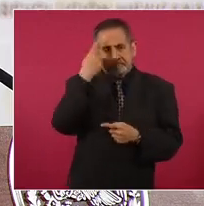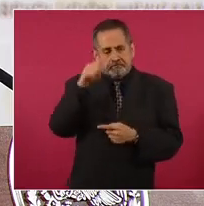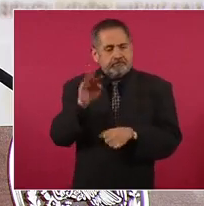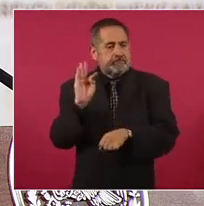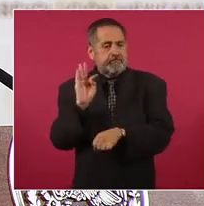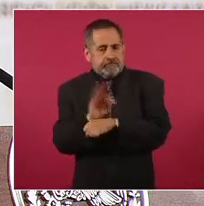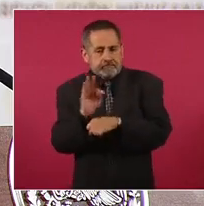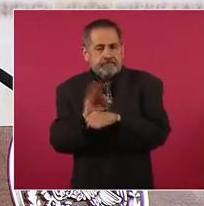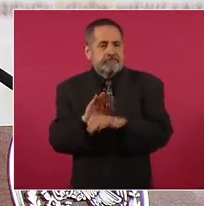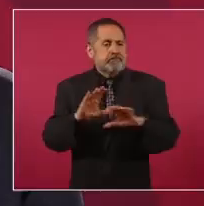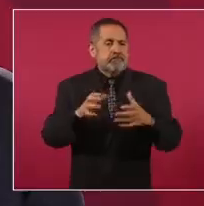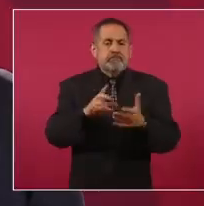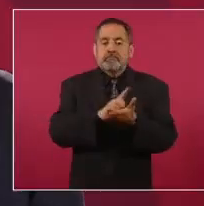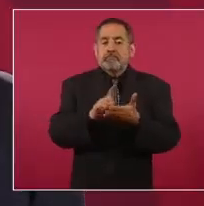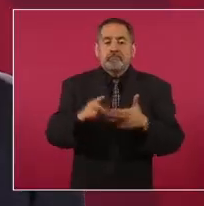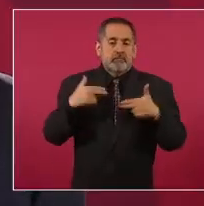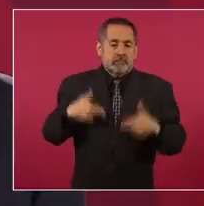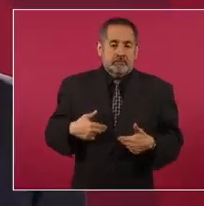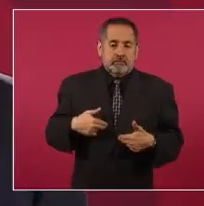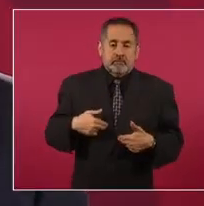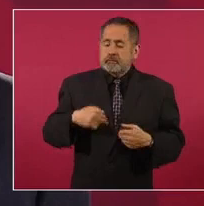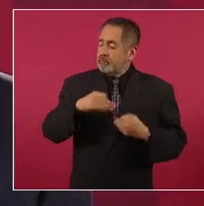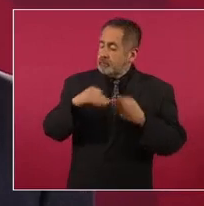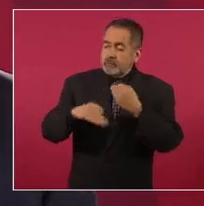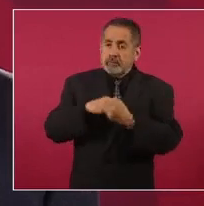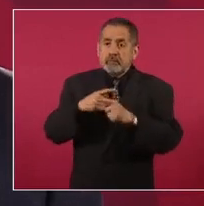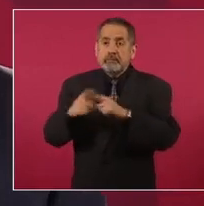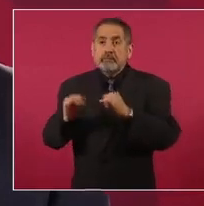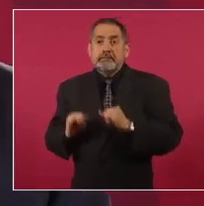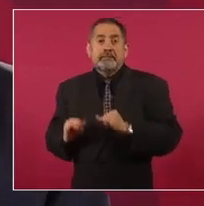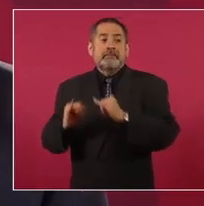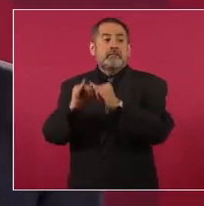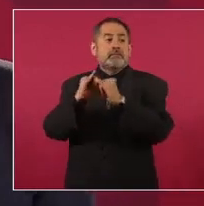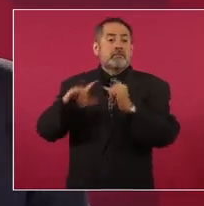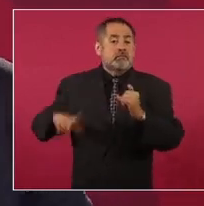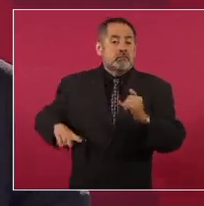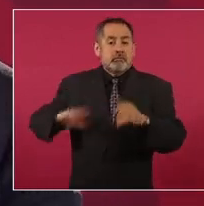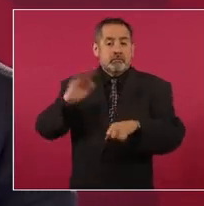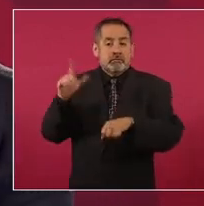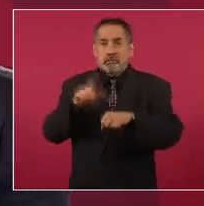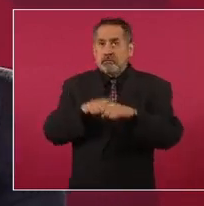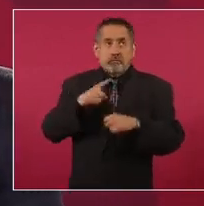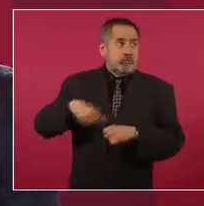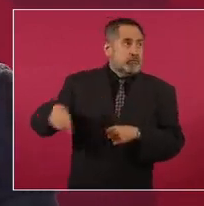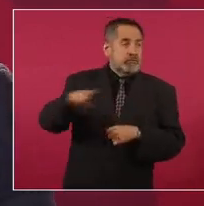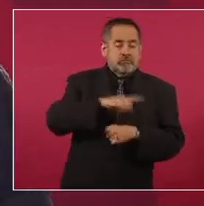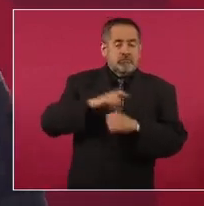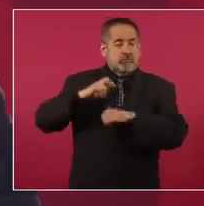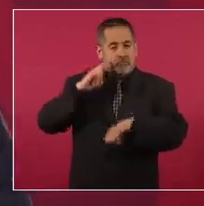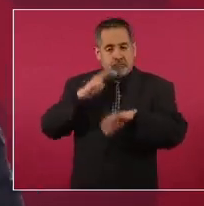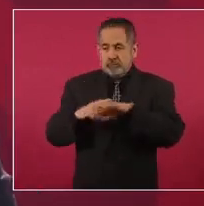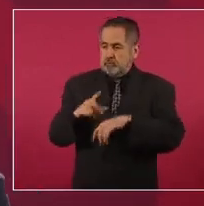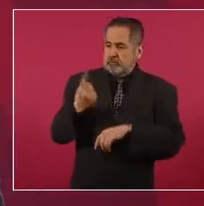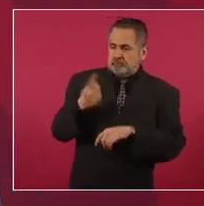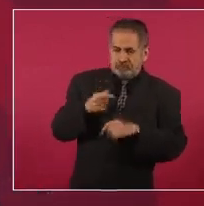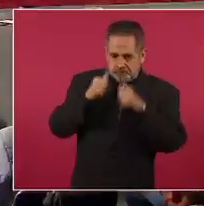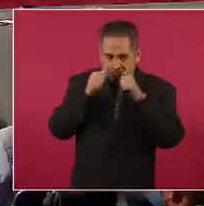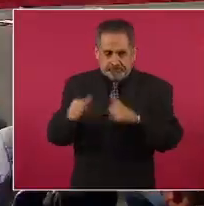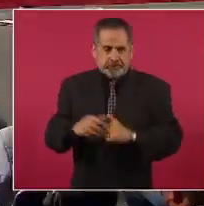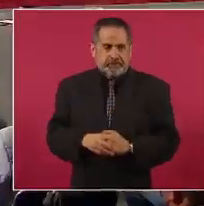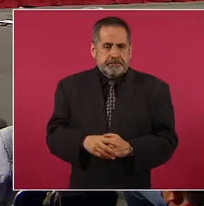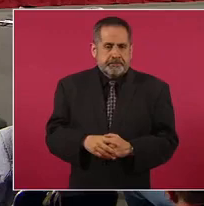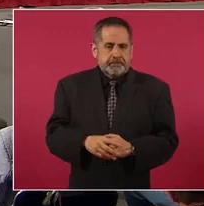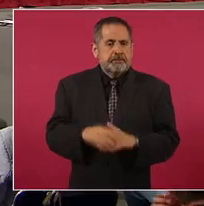y garantía de los derechos humanos de todas las instituciones públicas del gobierno federal. En materia de búsqueda